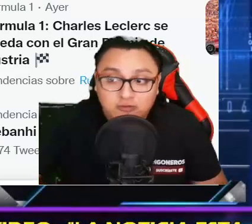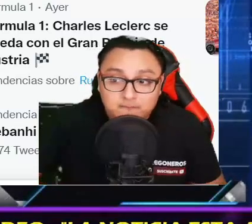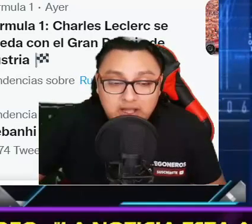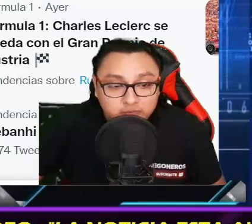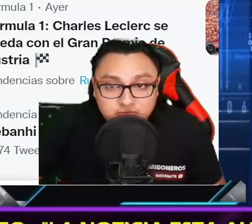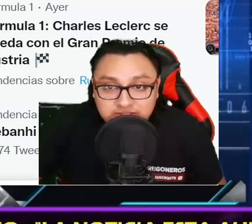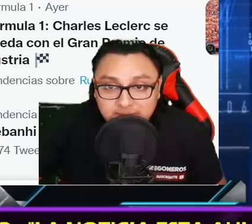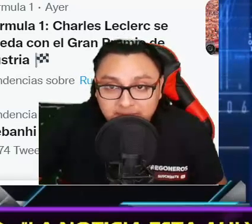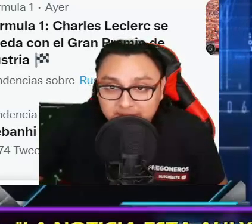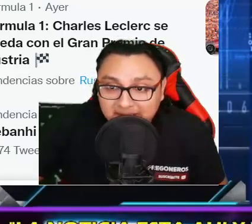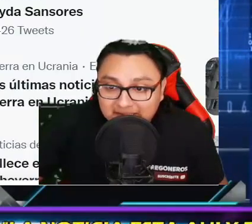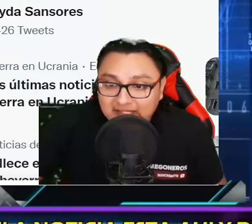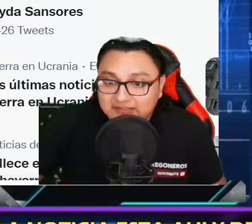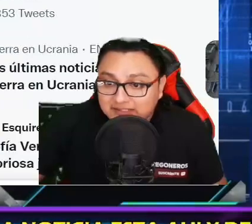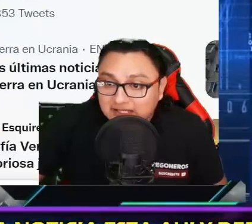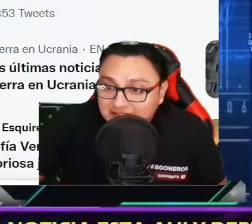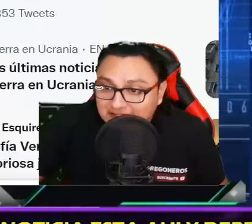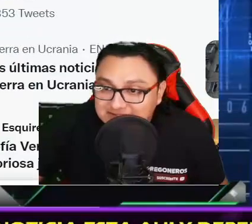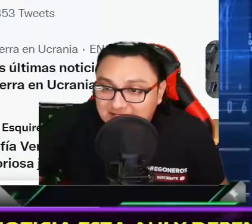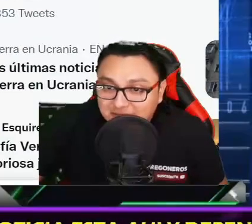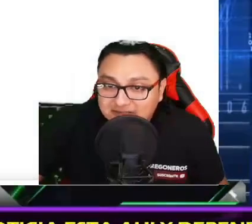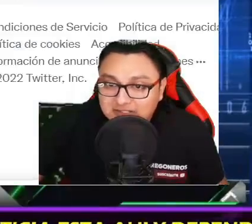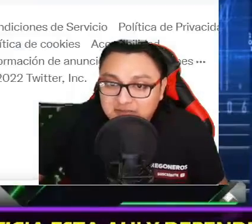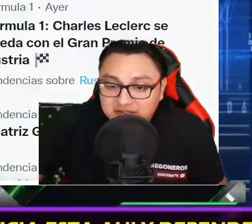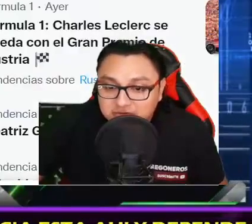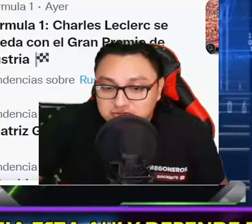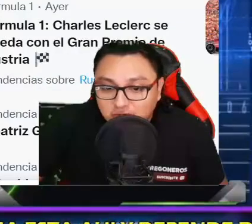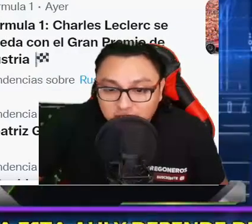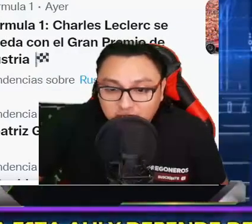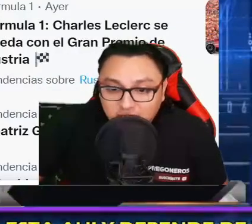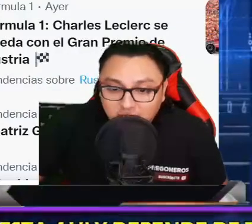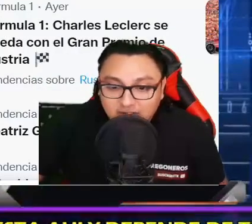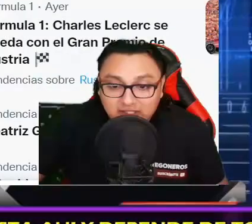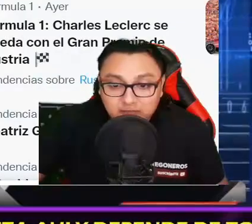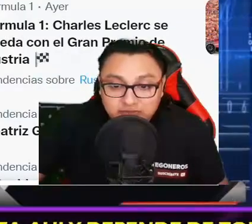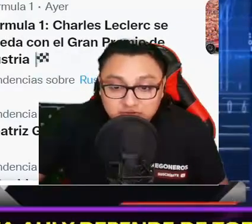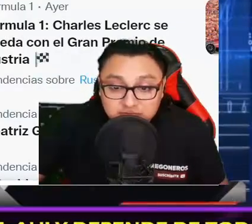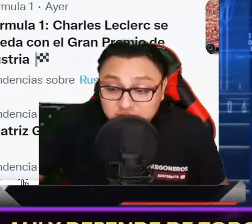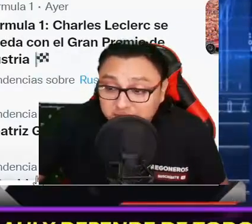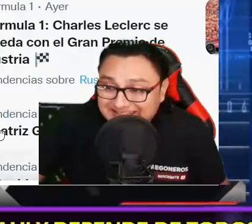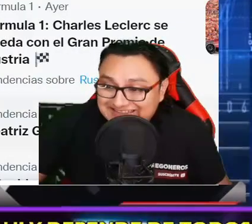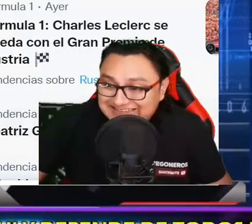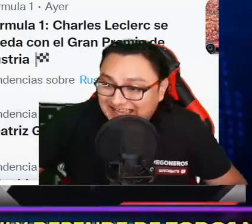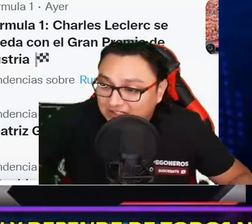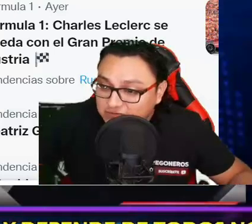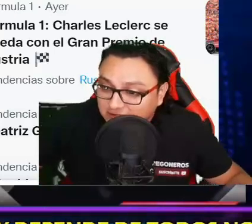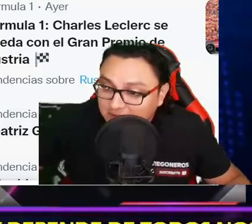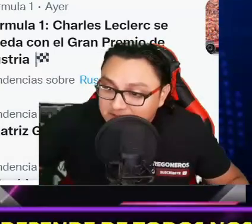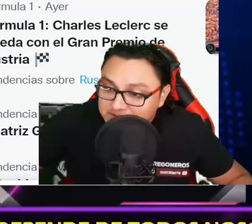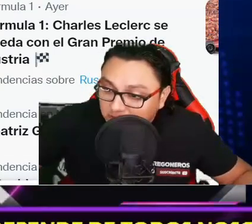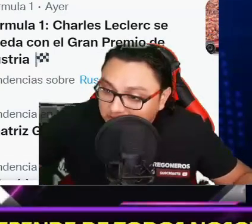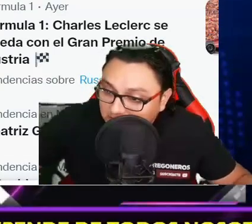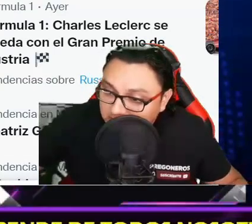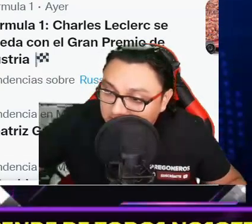poblano. Vamos siempre para adelante. Y así arma tremendo show con que pues los mismos priistas a los que